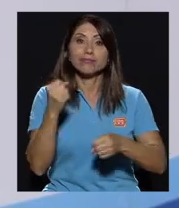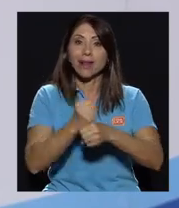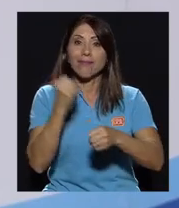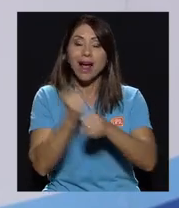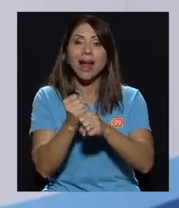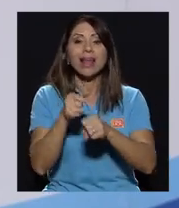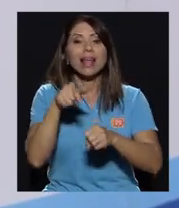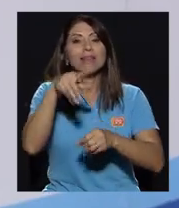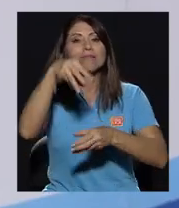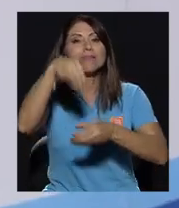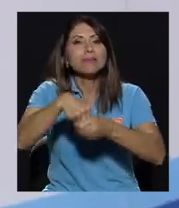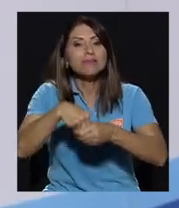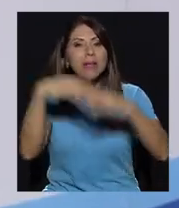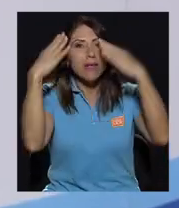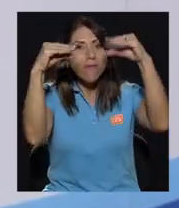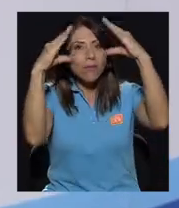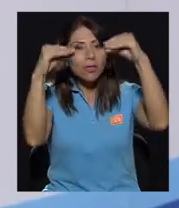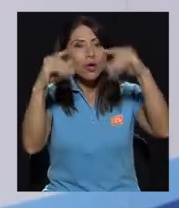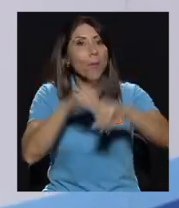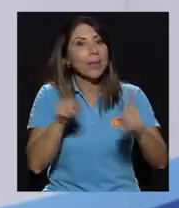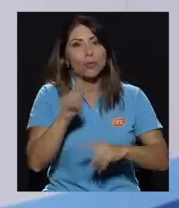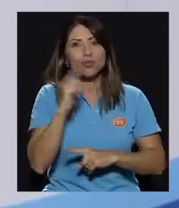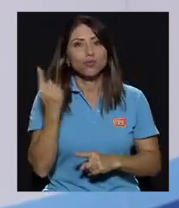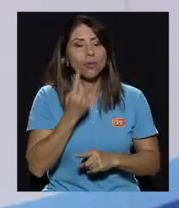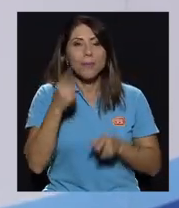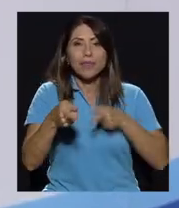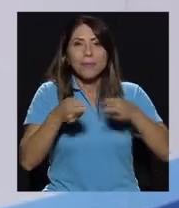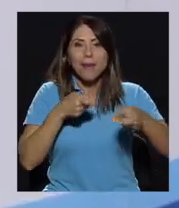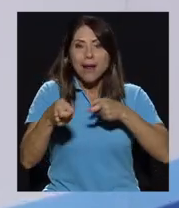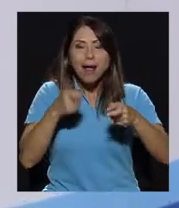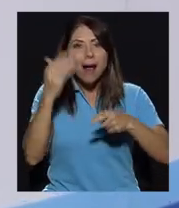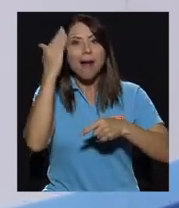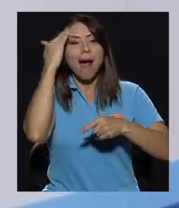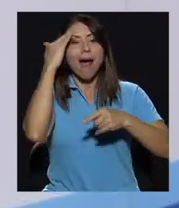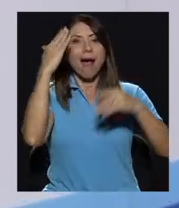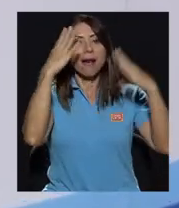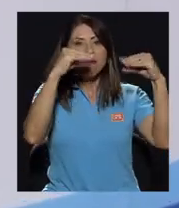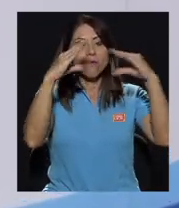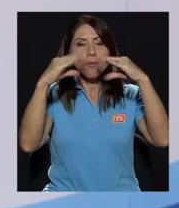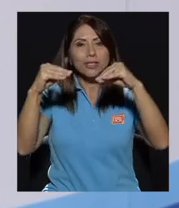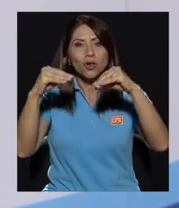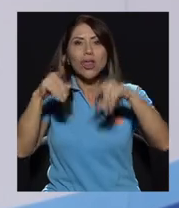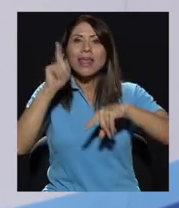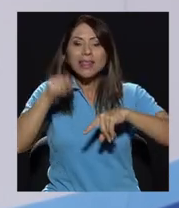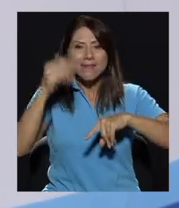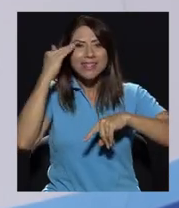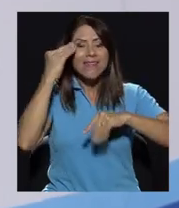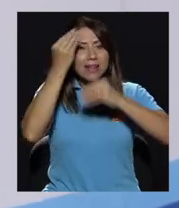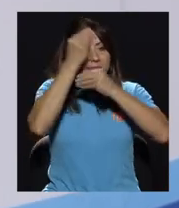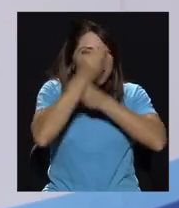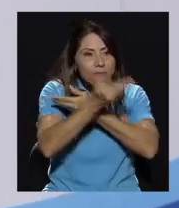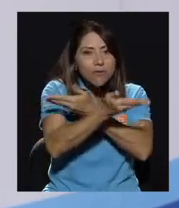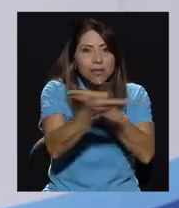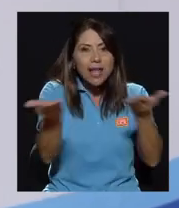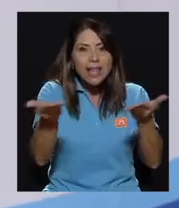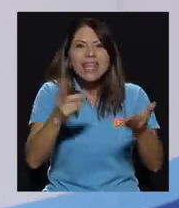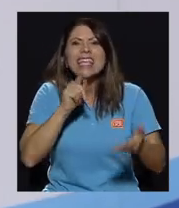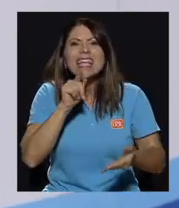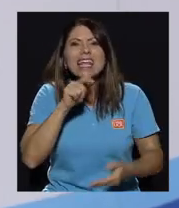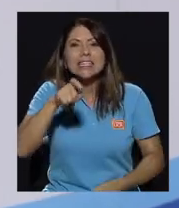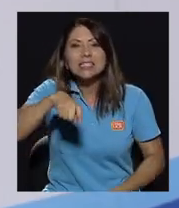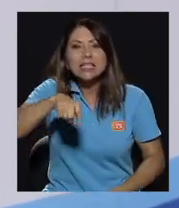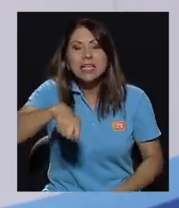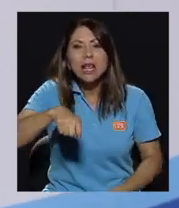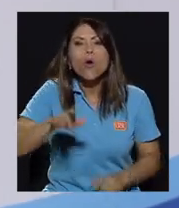información pero no sólo consiste en manejar la información sino en saber difundirla quienes la requieren como la